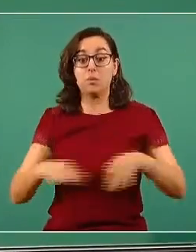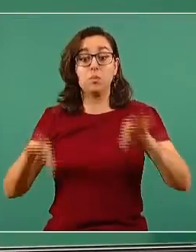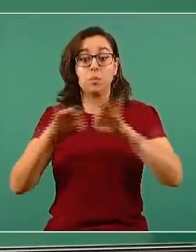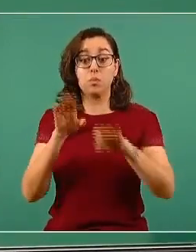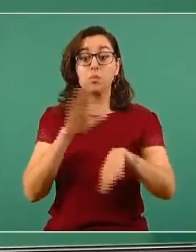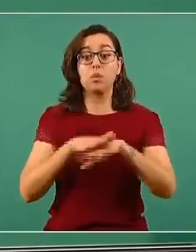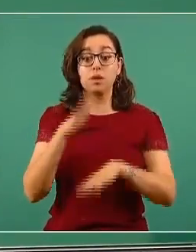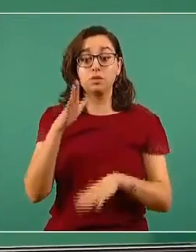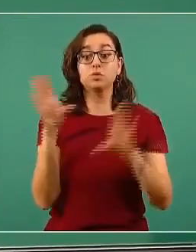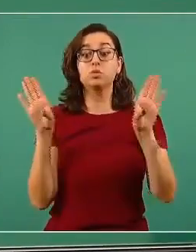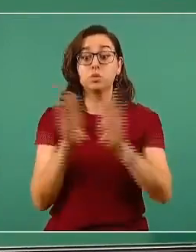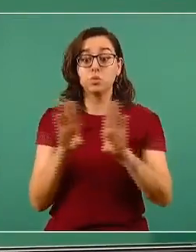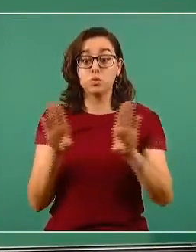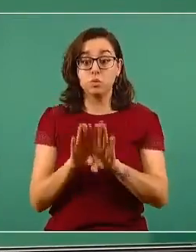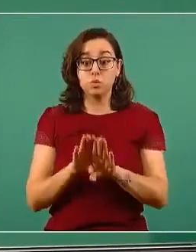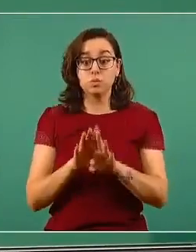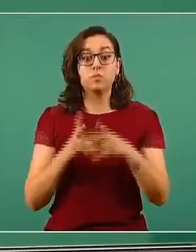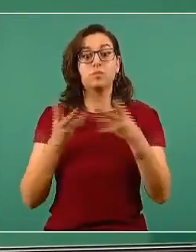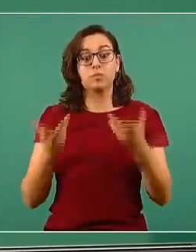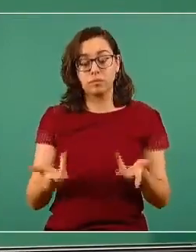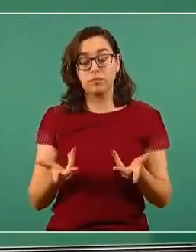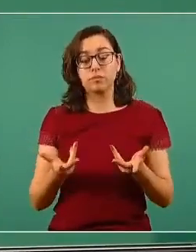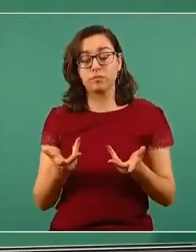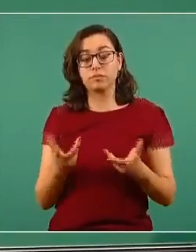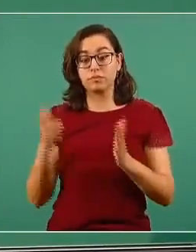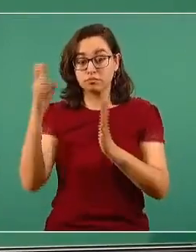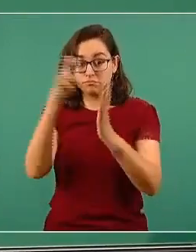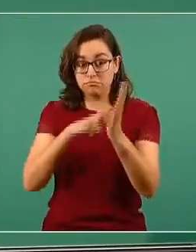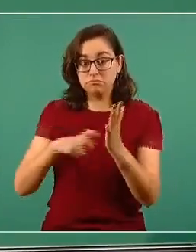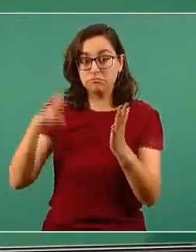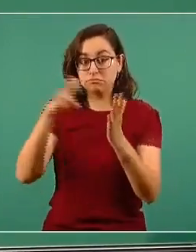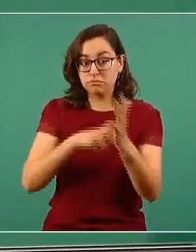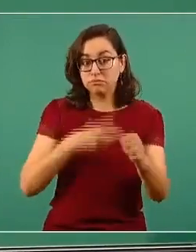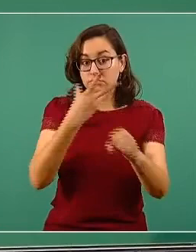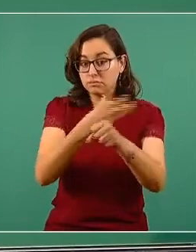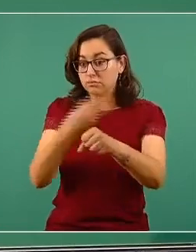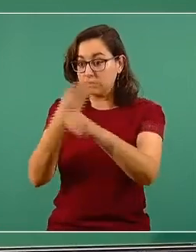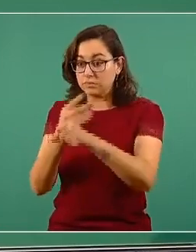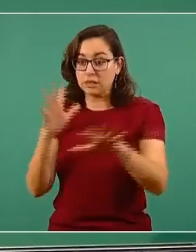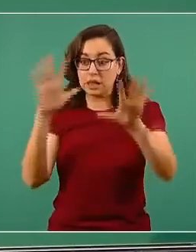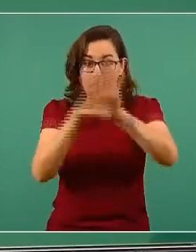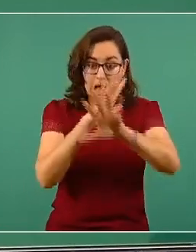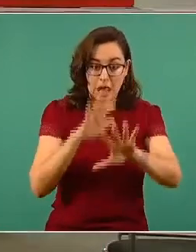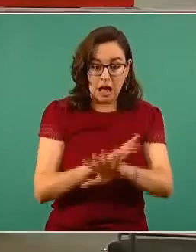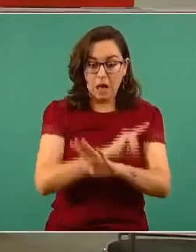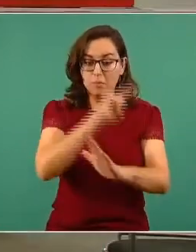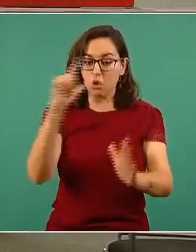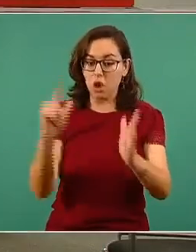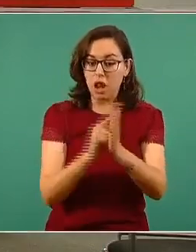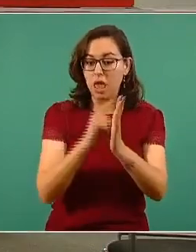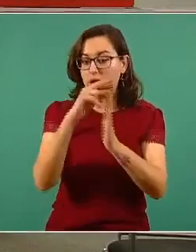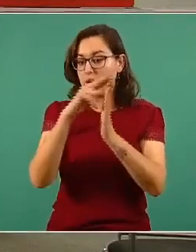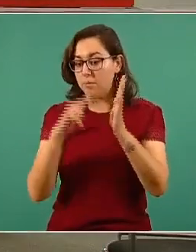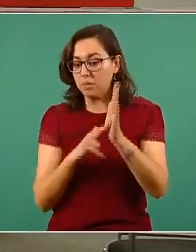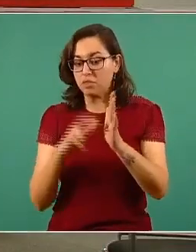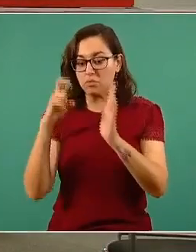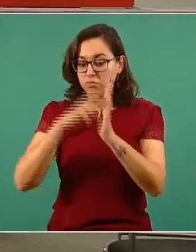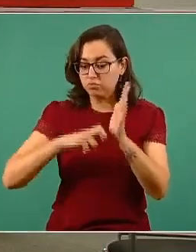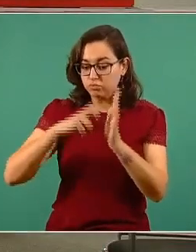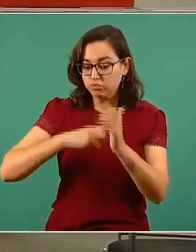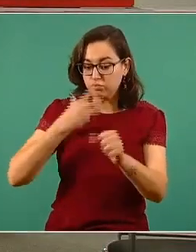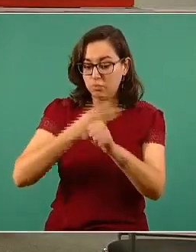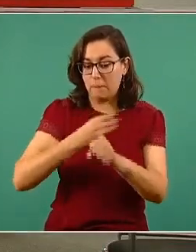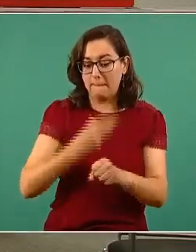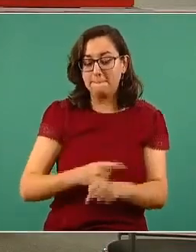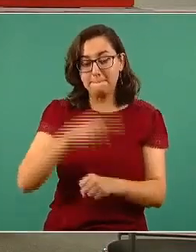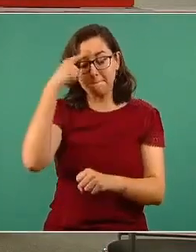hacer modificaciones estructurales, algunas que podrían requerir cambios legales o reglamentarios, para lograr que tengamos